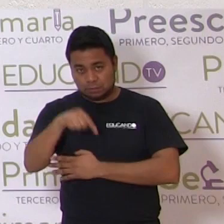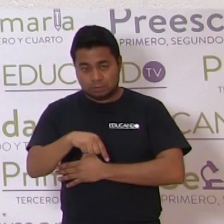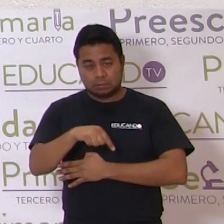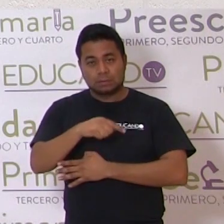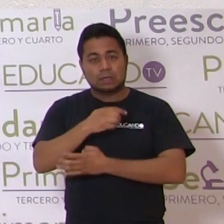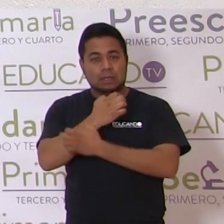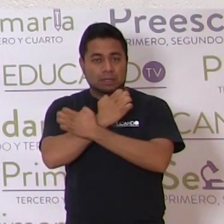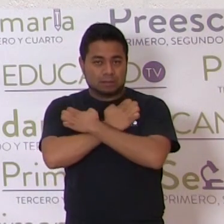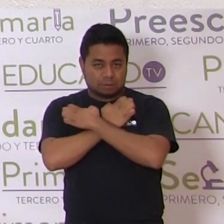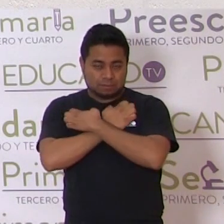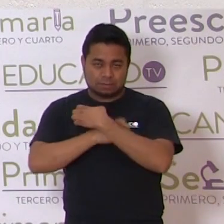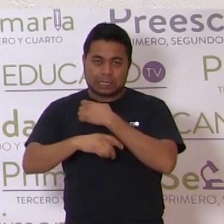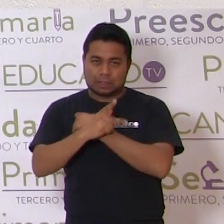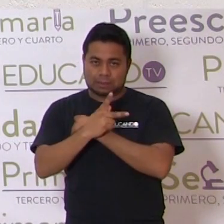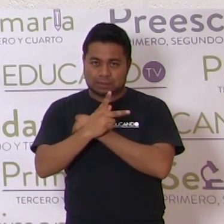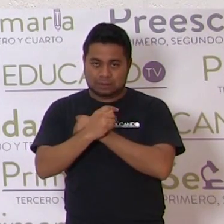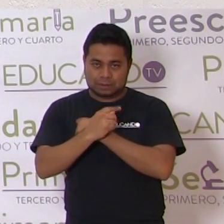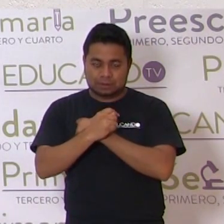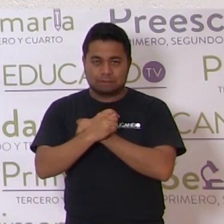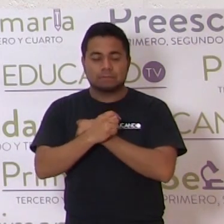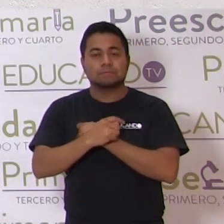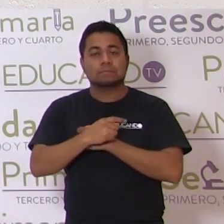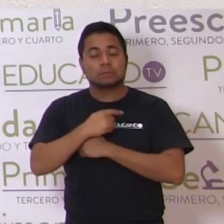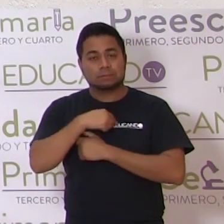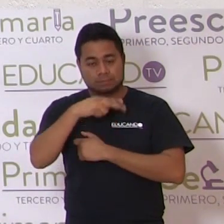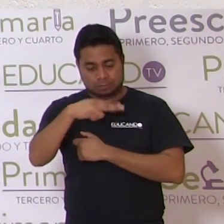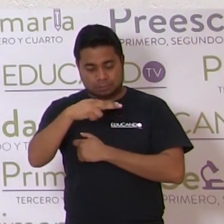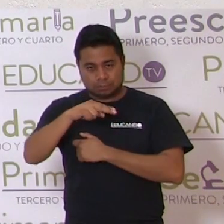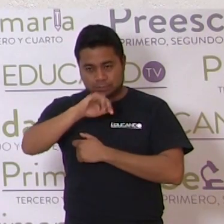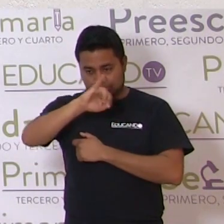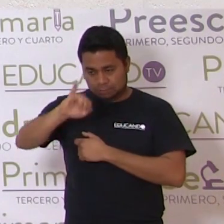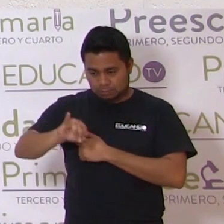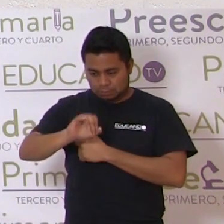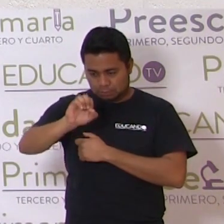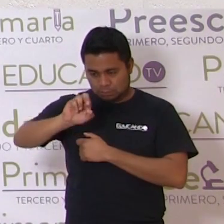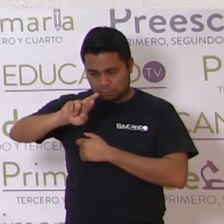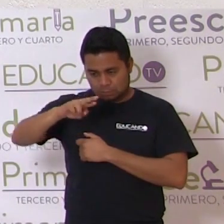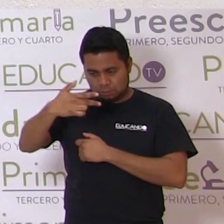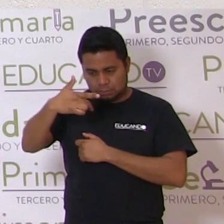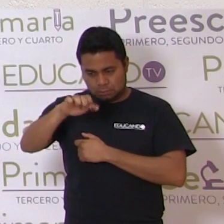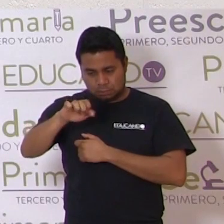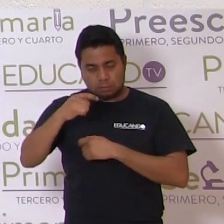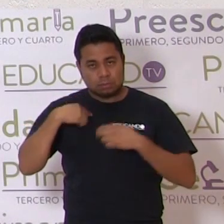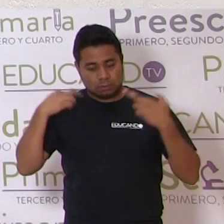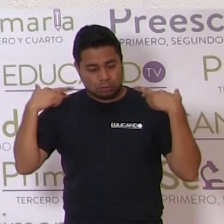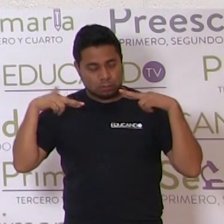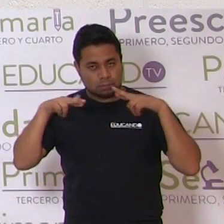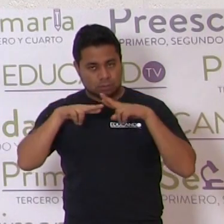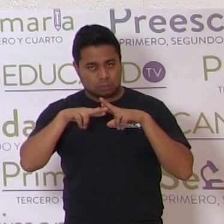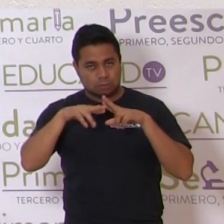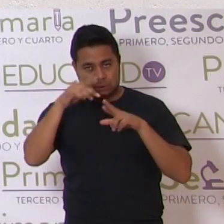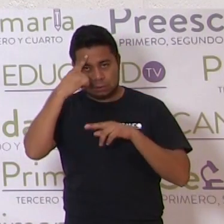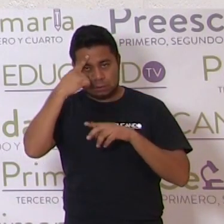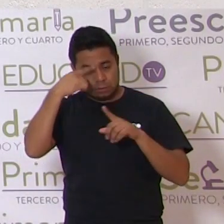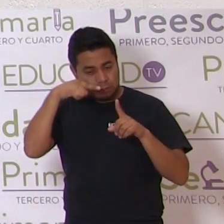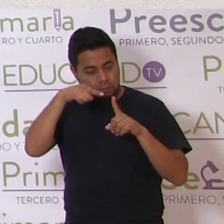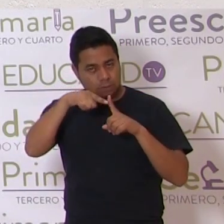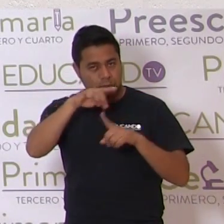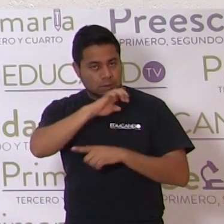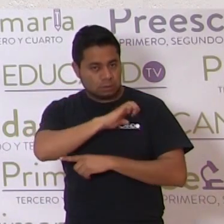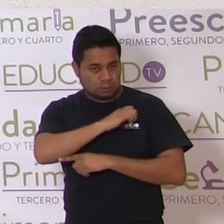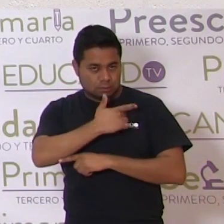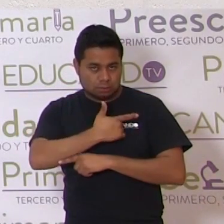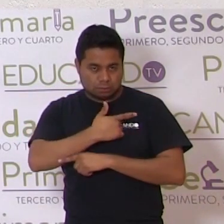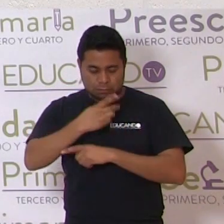su programa Educando TV. Mi nombre es Jorge Blancas Moreno y soy el facilitador de la asignatura de